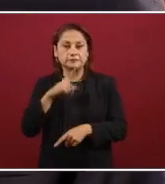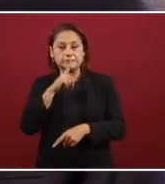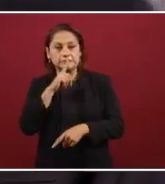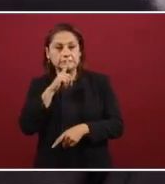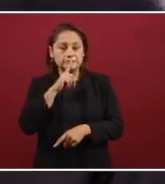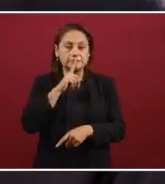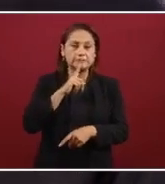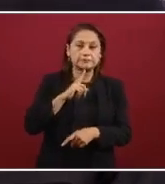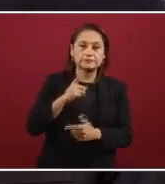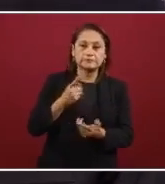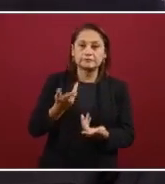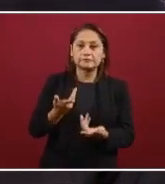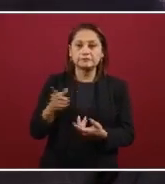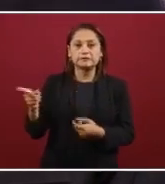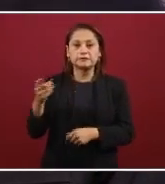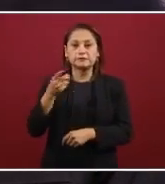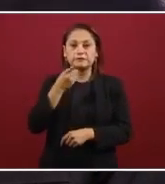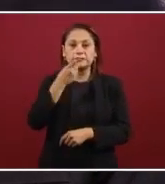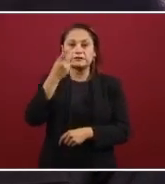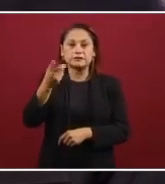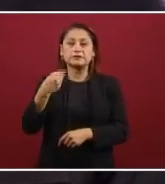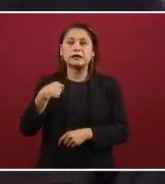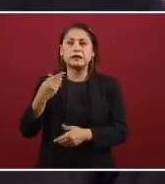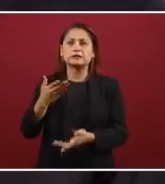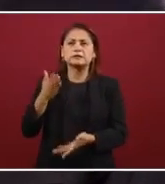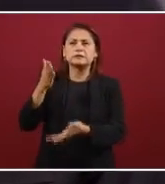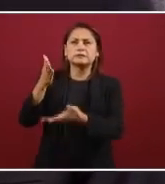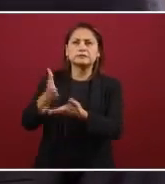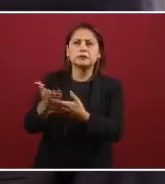hablan de que iban a la clínica,